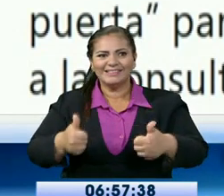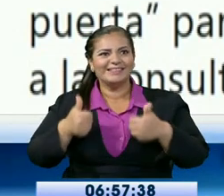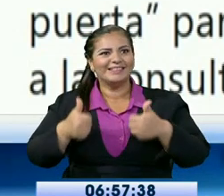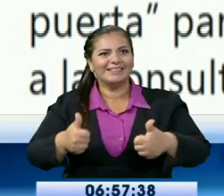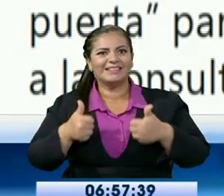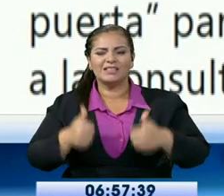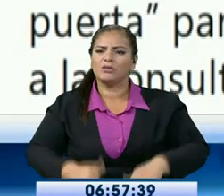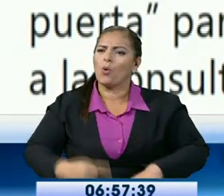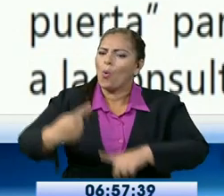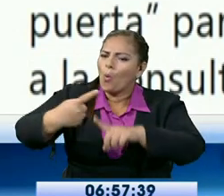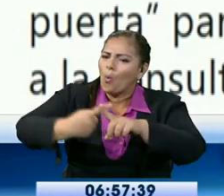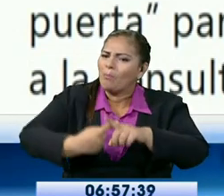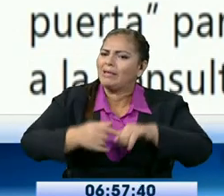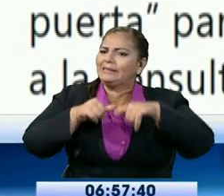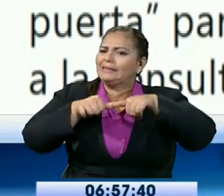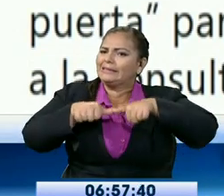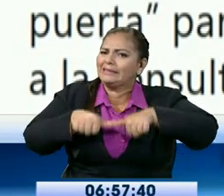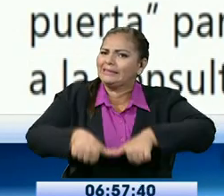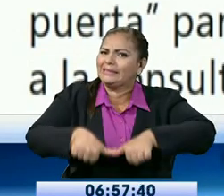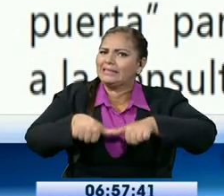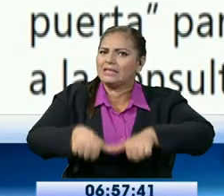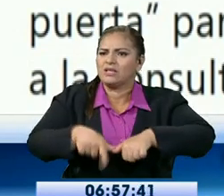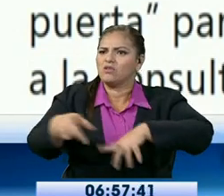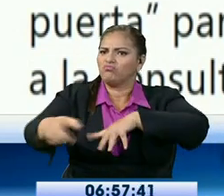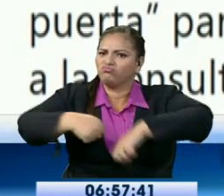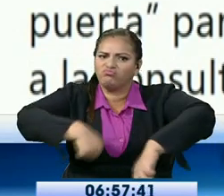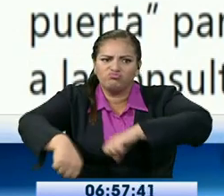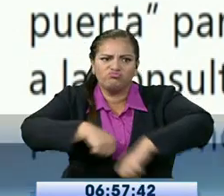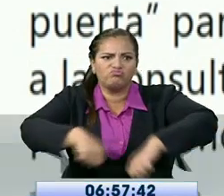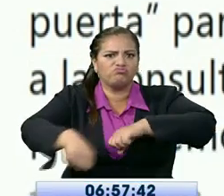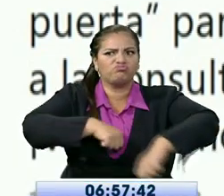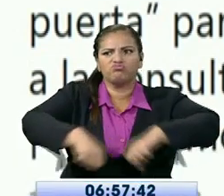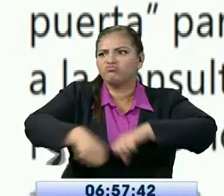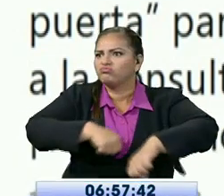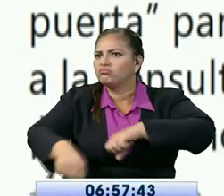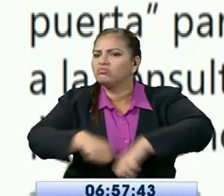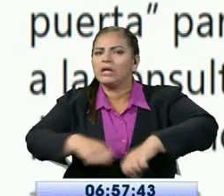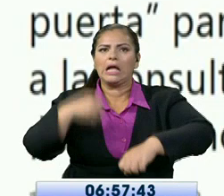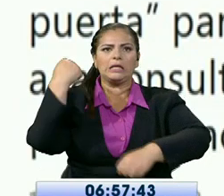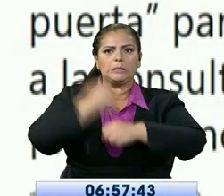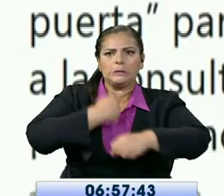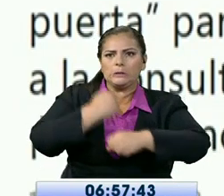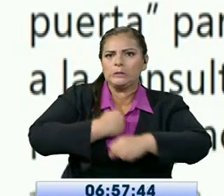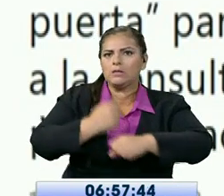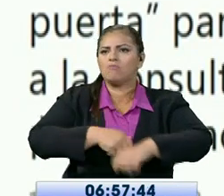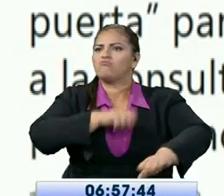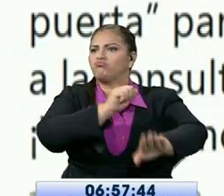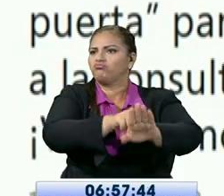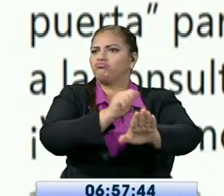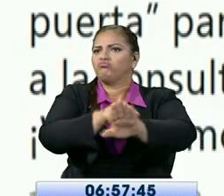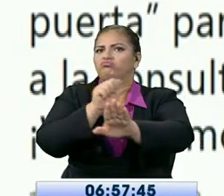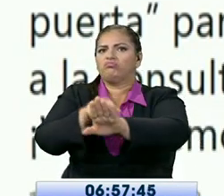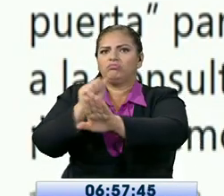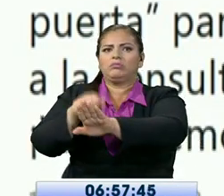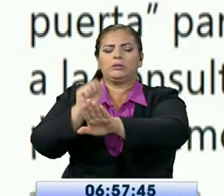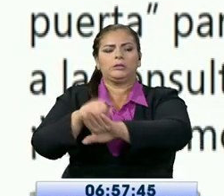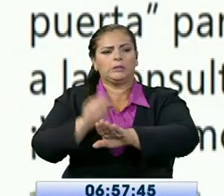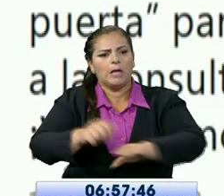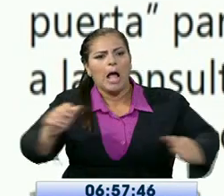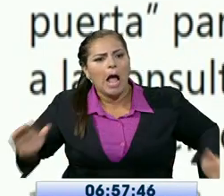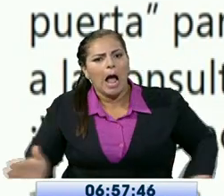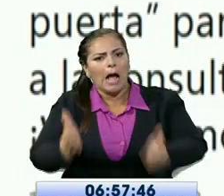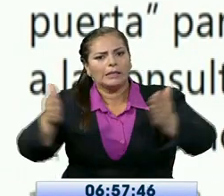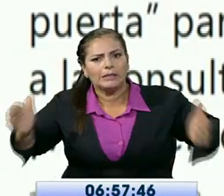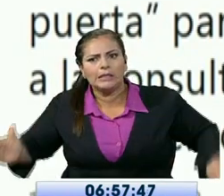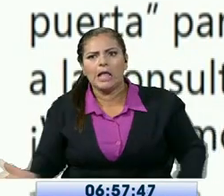todo el mes a quemar suela de zapato, a volver a las raíces del trabajo puerta a puerta para vencer a la traición y a decir no